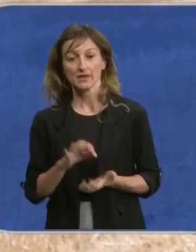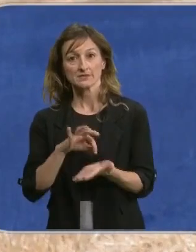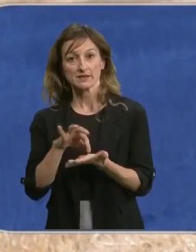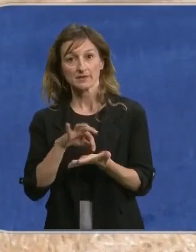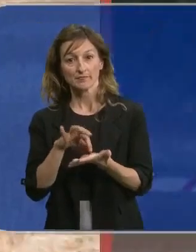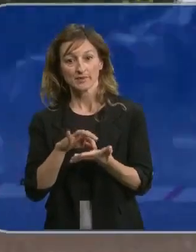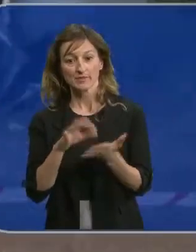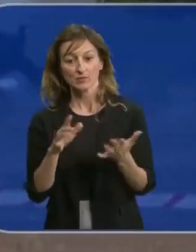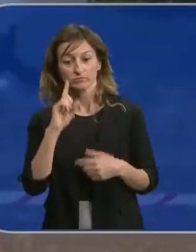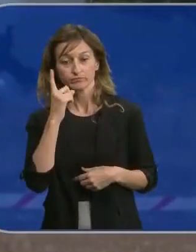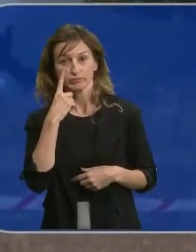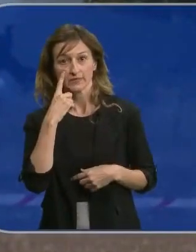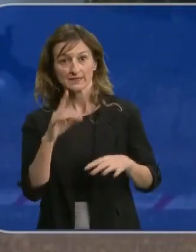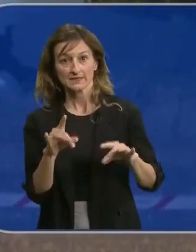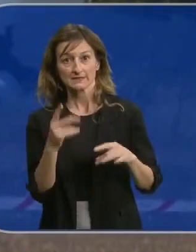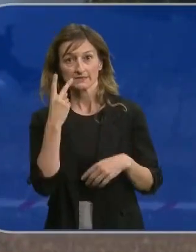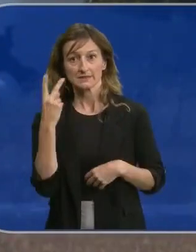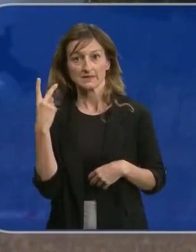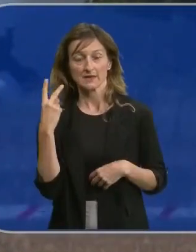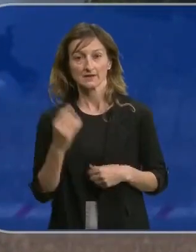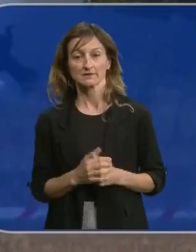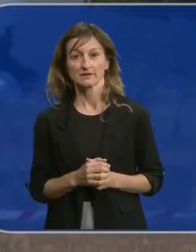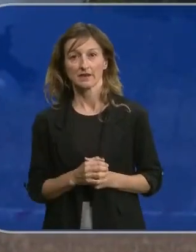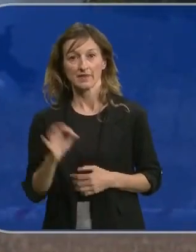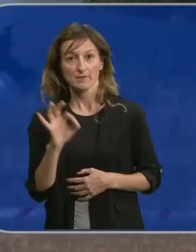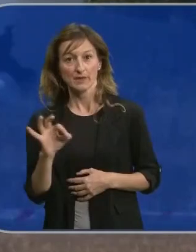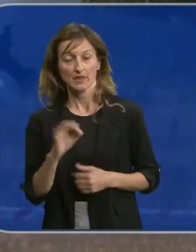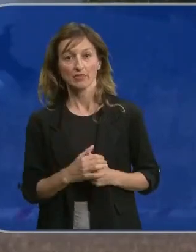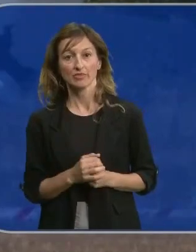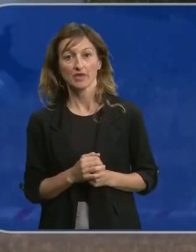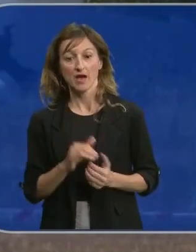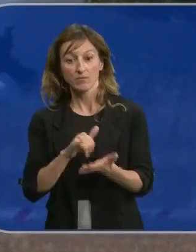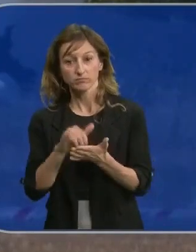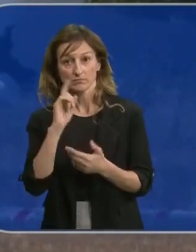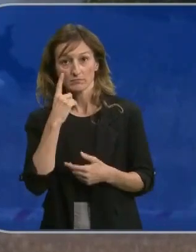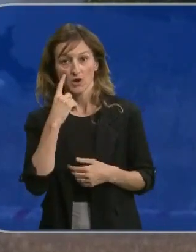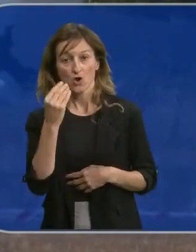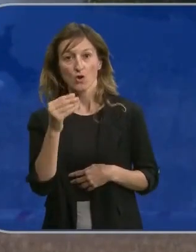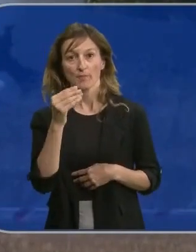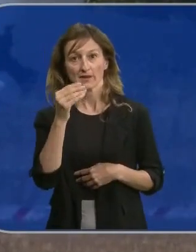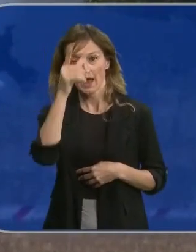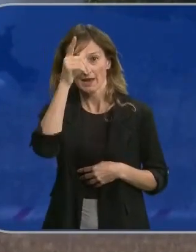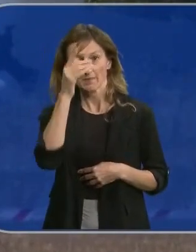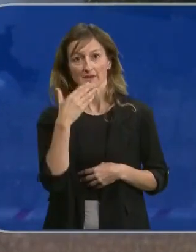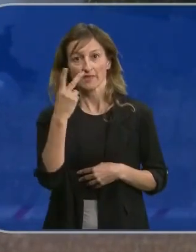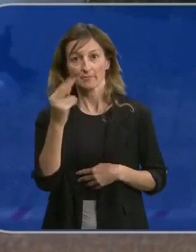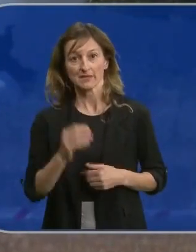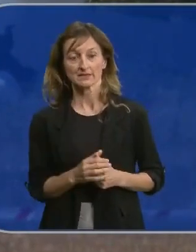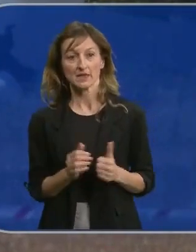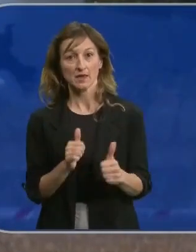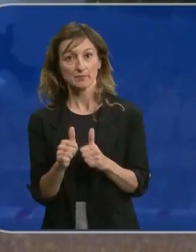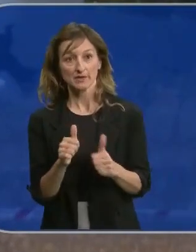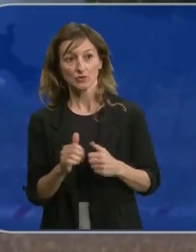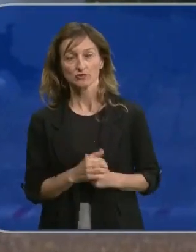emergencias localizaba en esta tierra de labor de avia de las Torres en Valencia la avioneta la joven alemana de 20 años